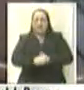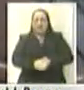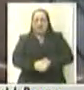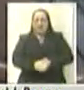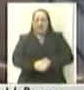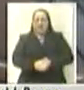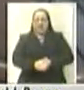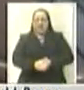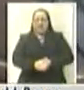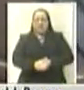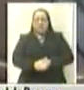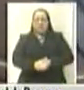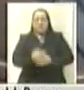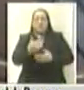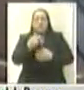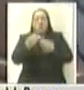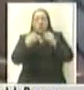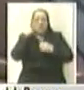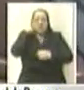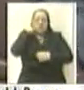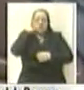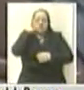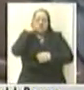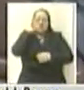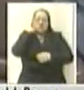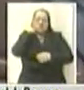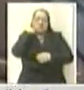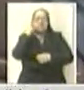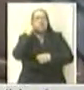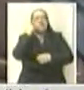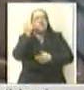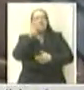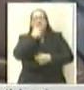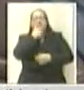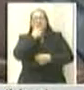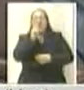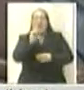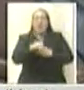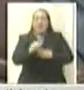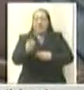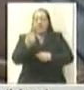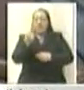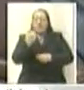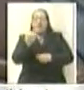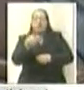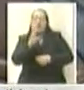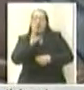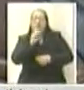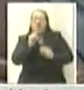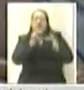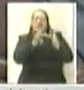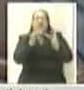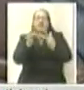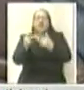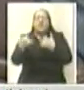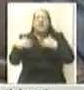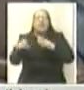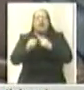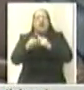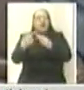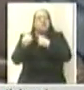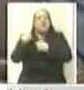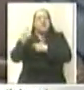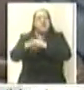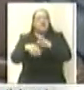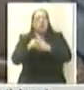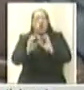políticos, argumentos jurídicos y argumentos éticos. Entre los primeros, señor, hablando de ese nexo que tiene que haber en la